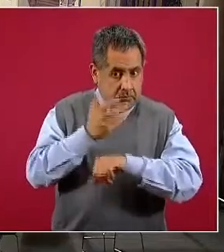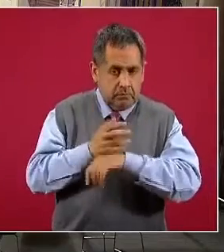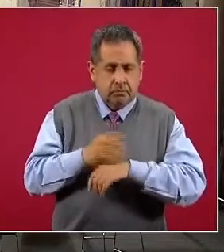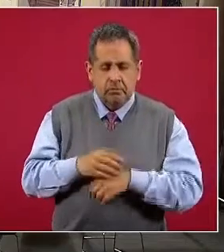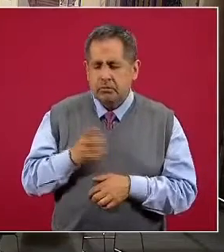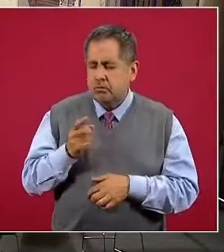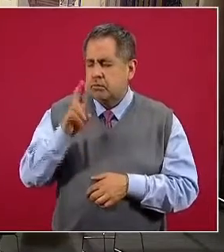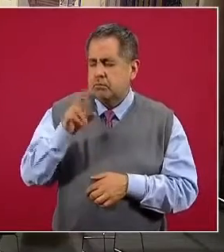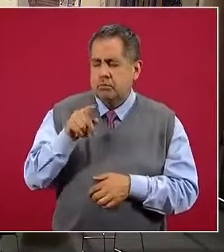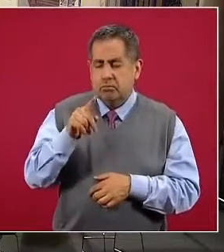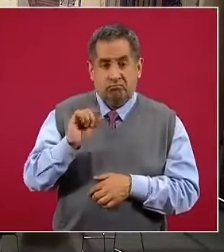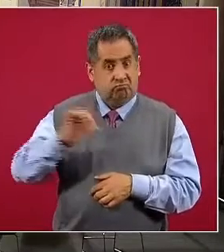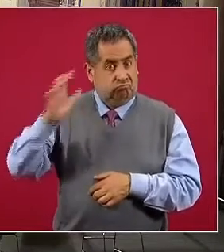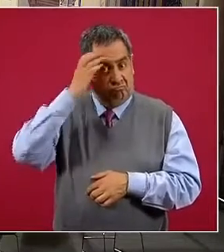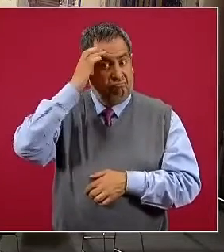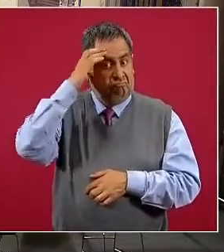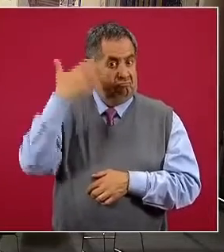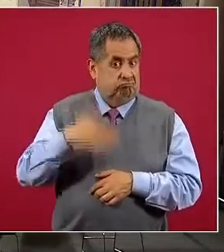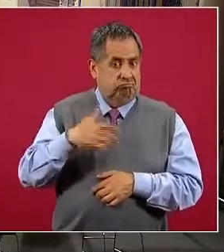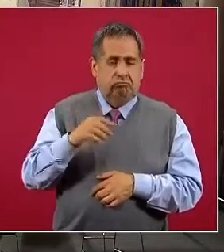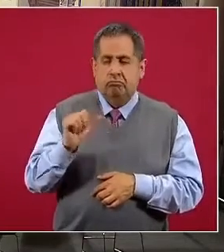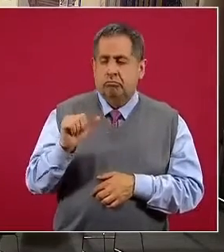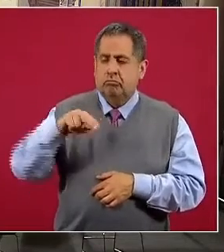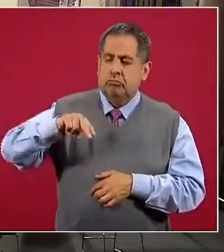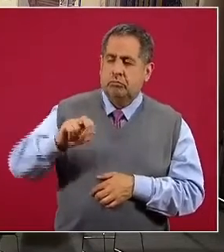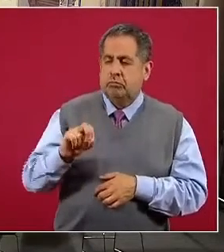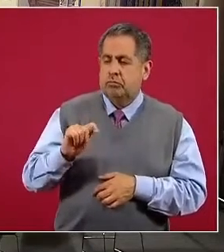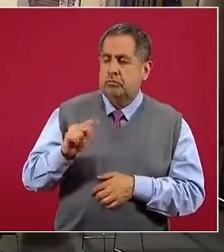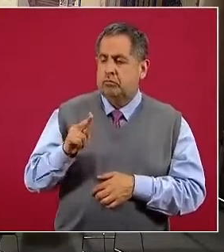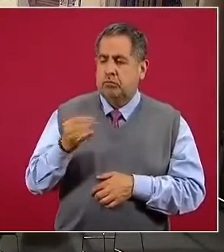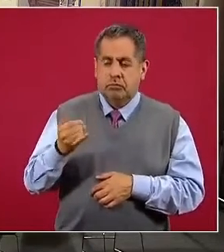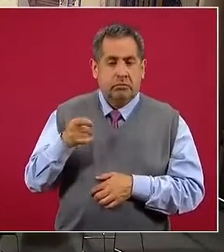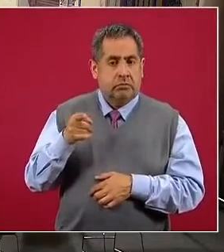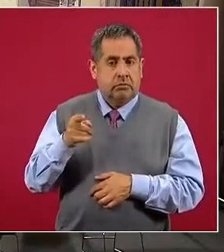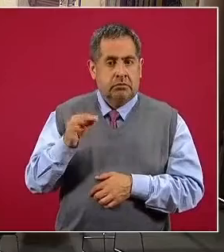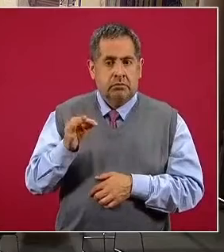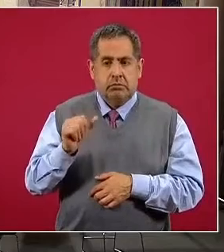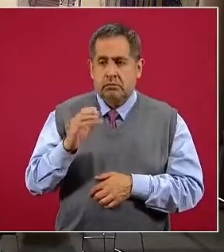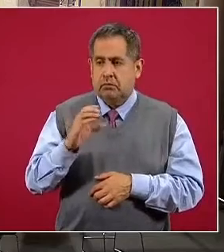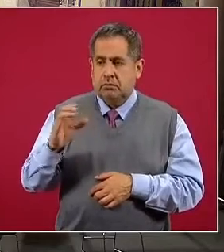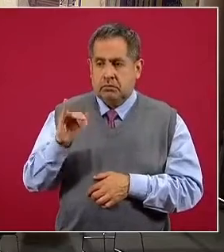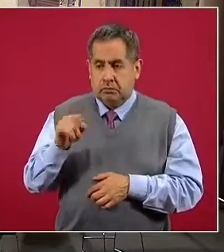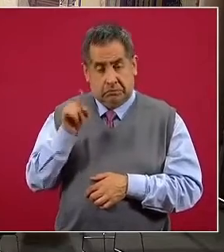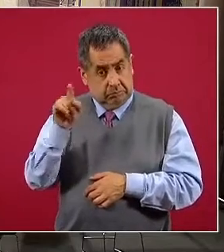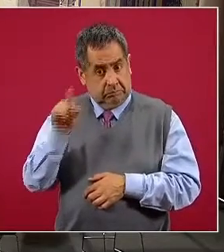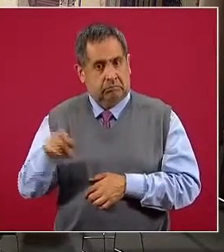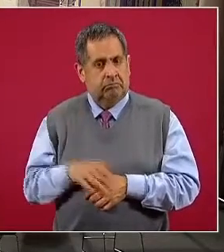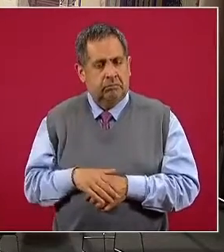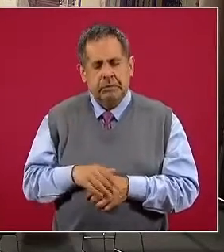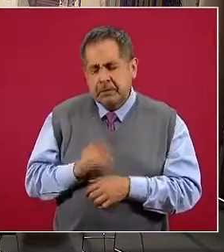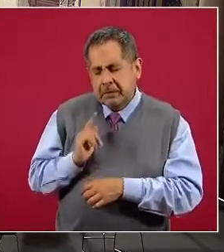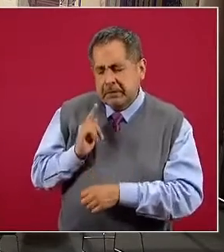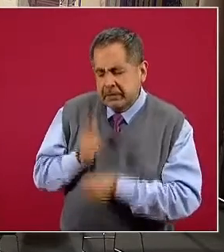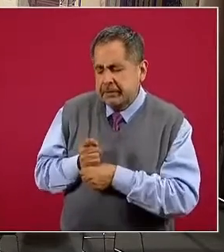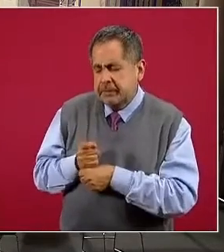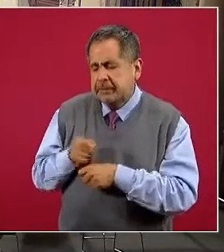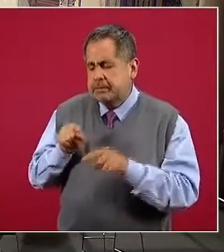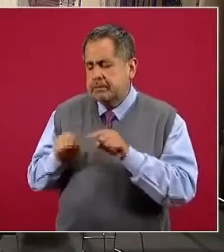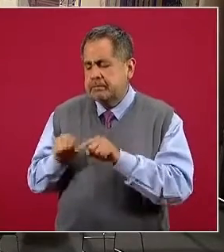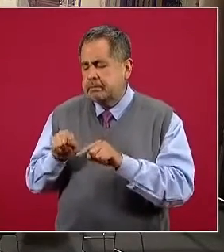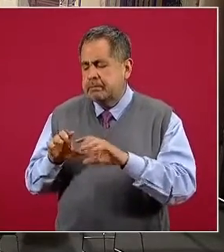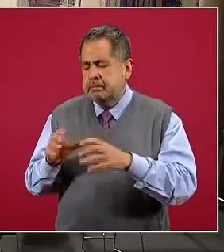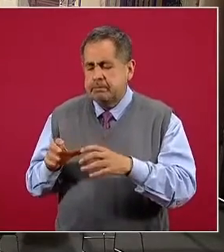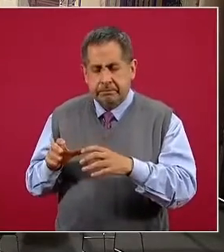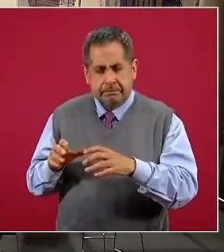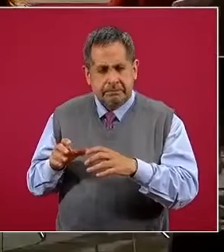dije el famoso doctor Anthony Fauci, en la que observan la evidencia que